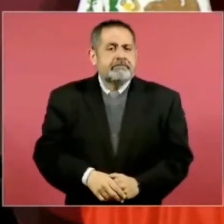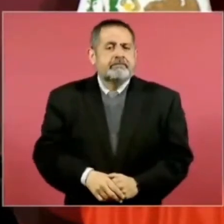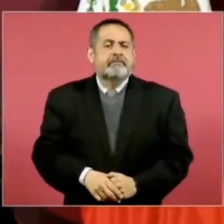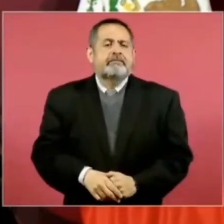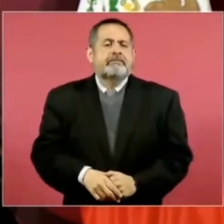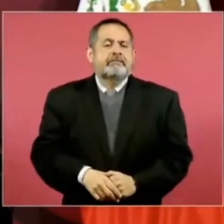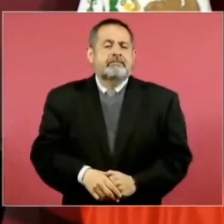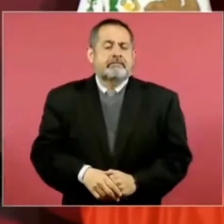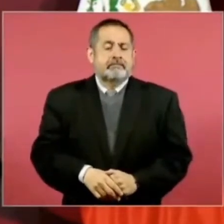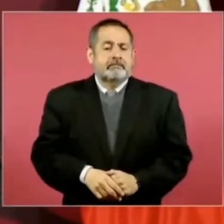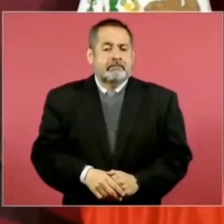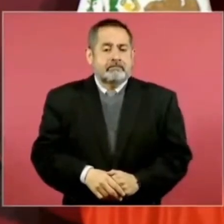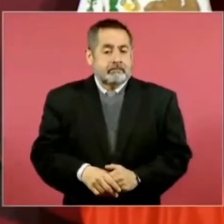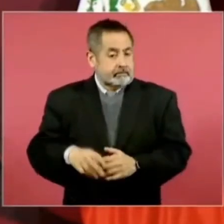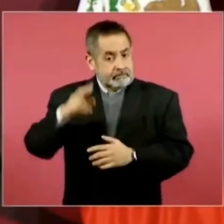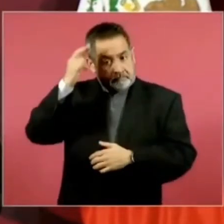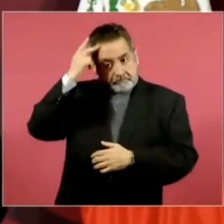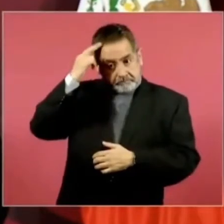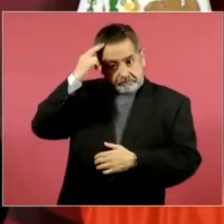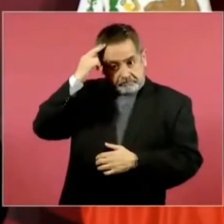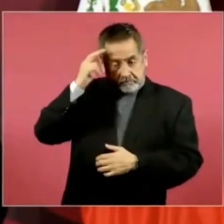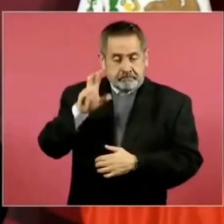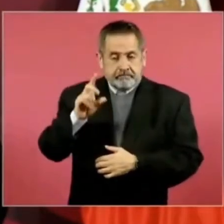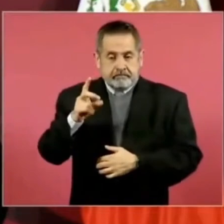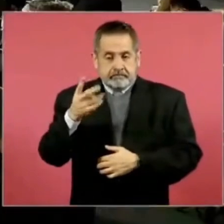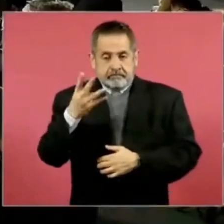El porfiriato fueron 34 años.